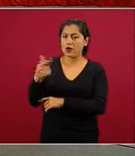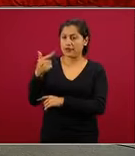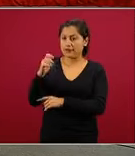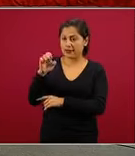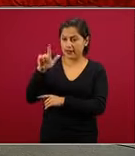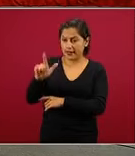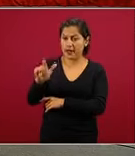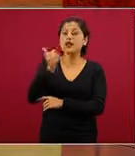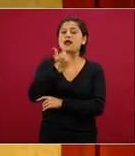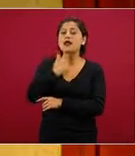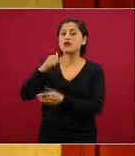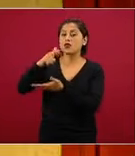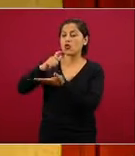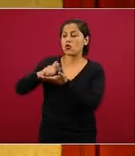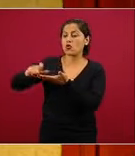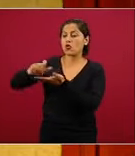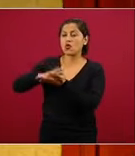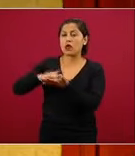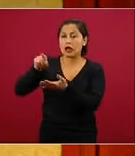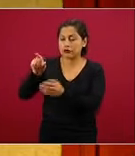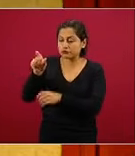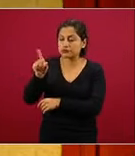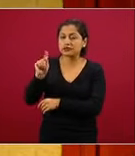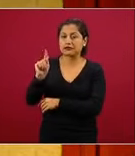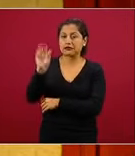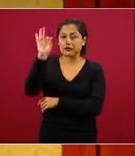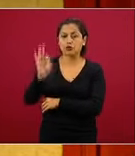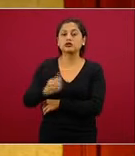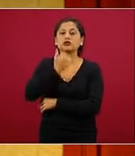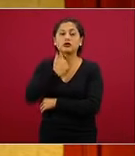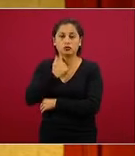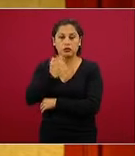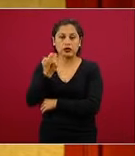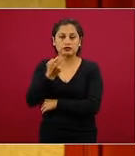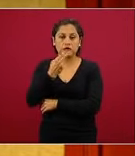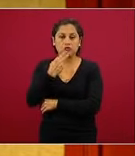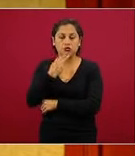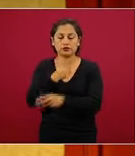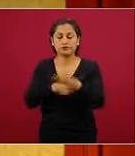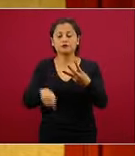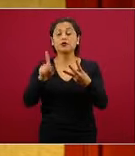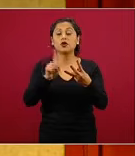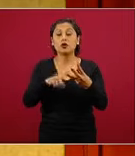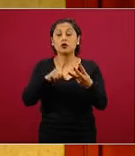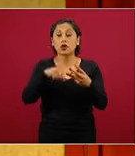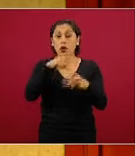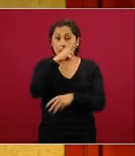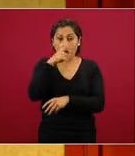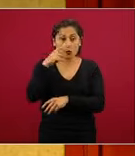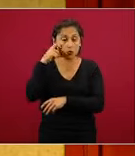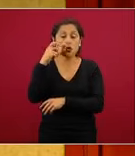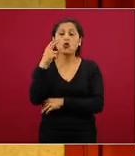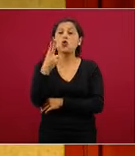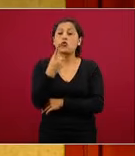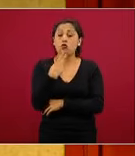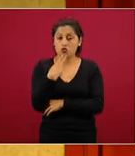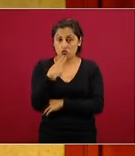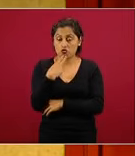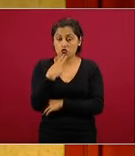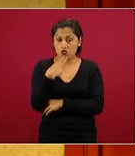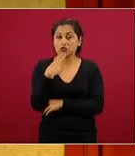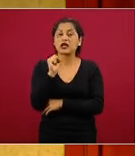gel de 70%. También el uso de cubrebocas es importante en la medida en que puede